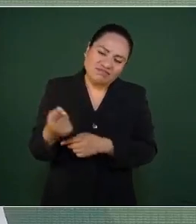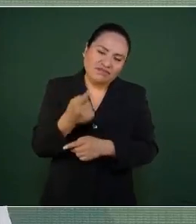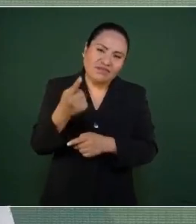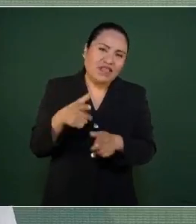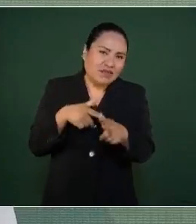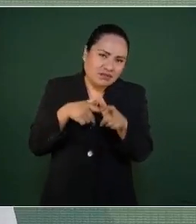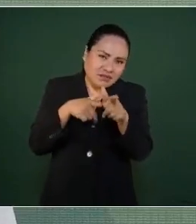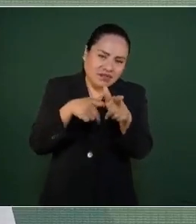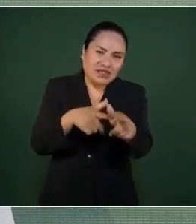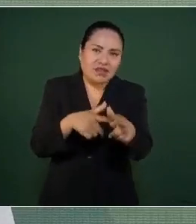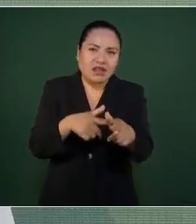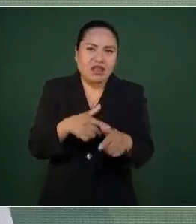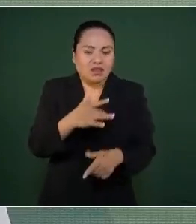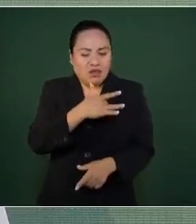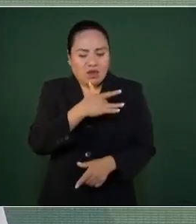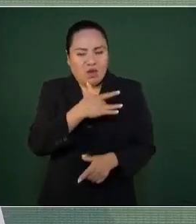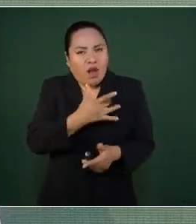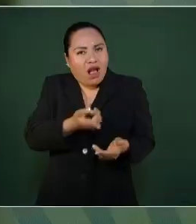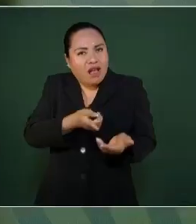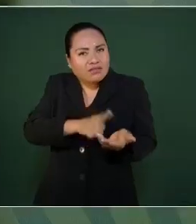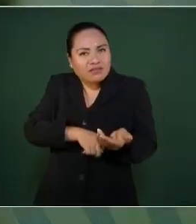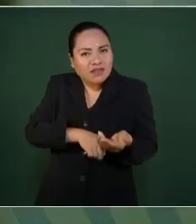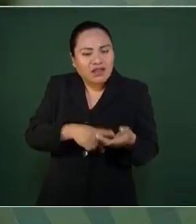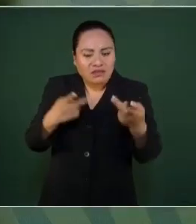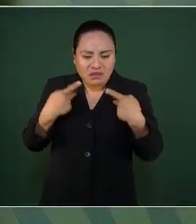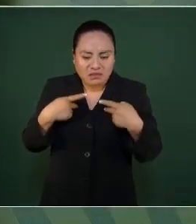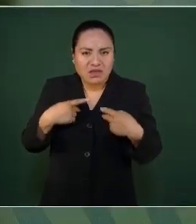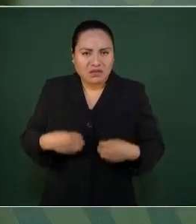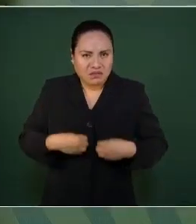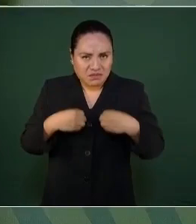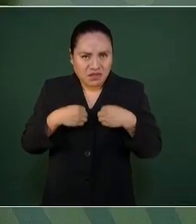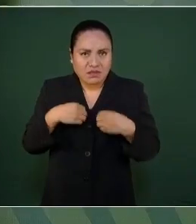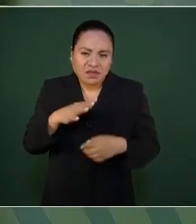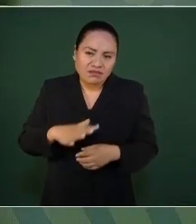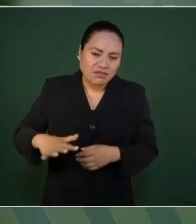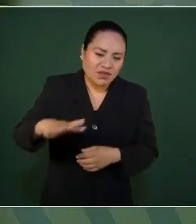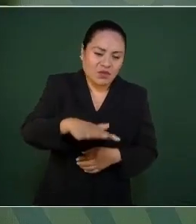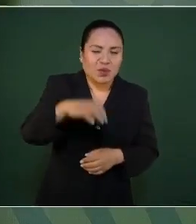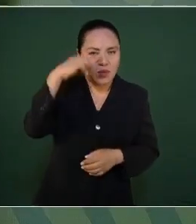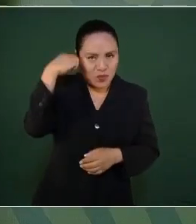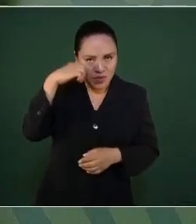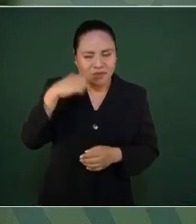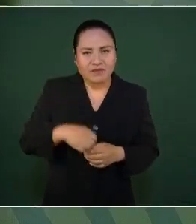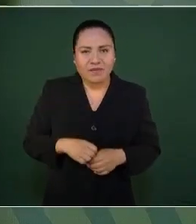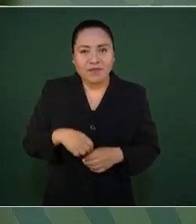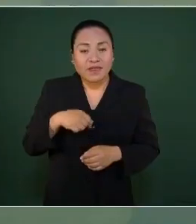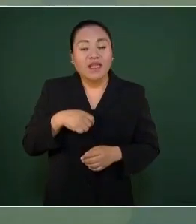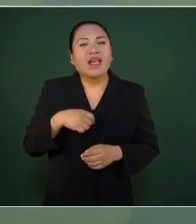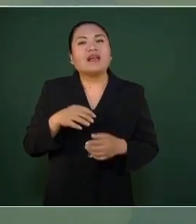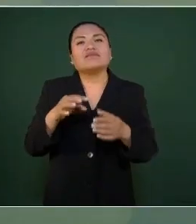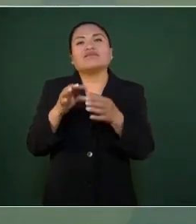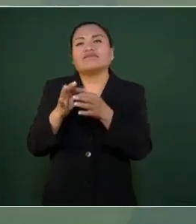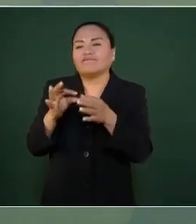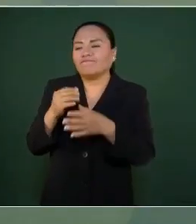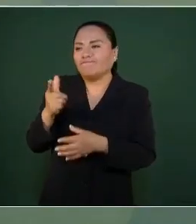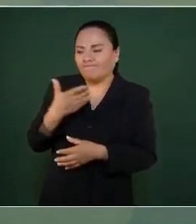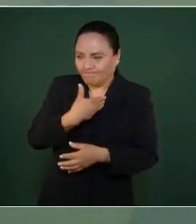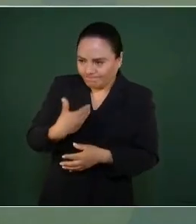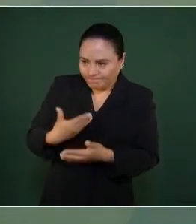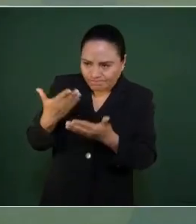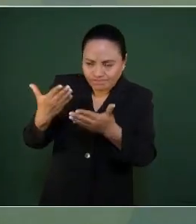más profundo del corazón de todas y todos los oaxaqueños. Y en este sentido, señor